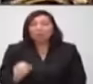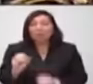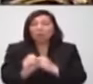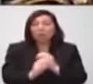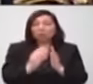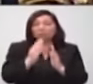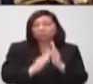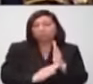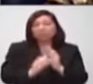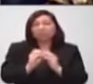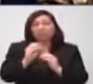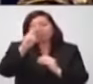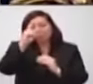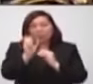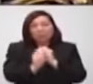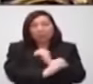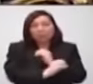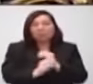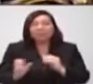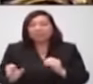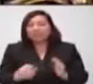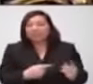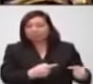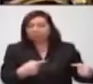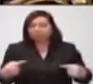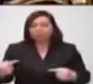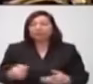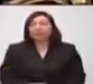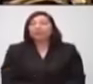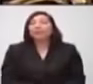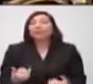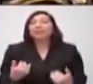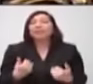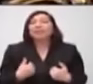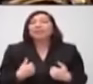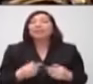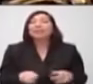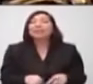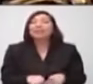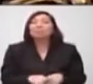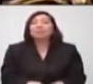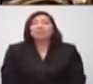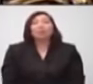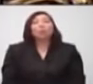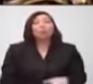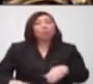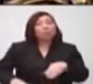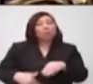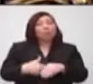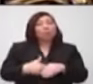esto es más o menos la malla que estamos haciendo dentro de los recursos que tenemos. Y también hemos celebrado un convenio